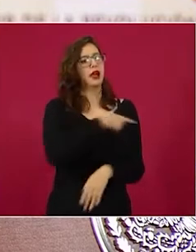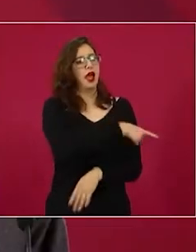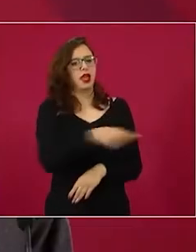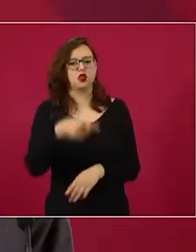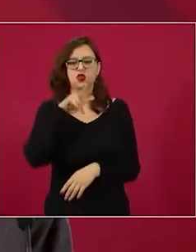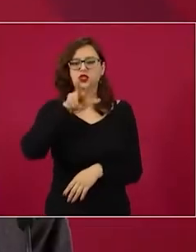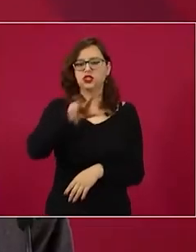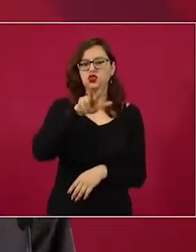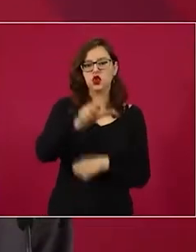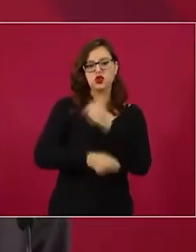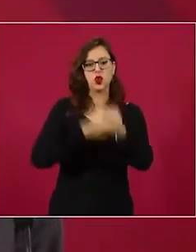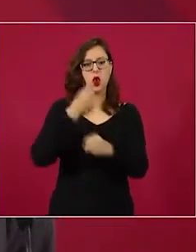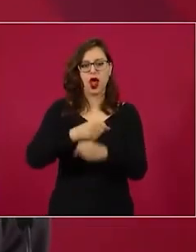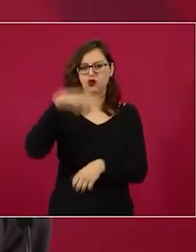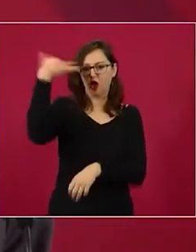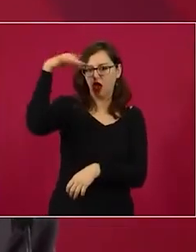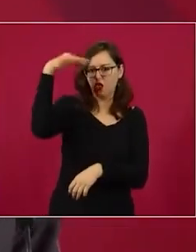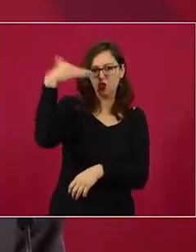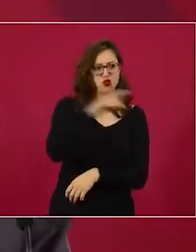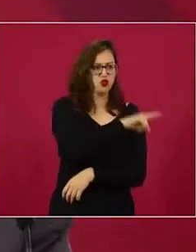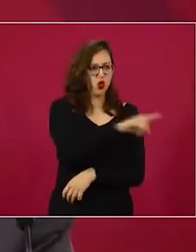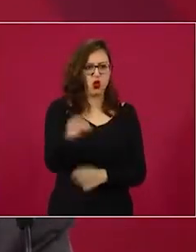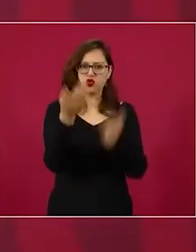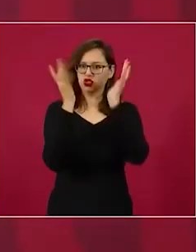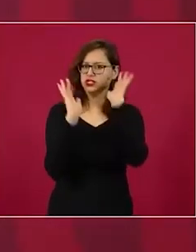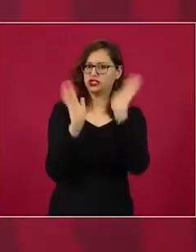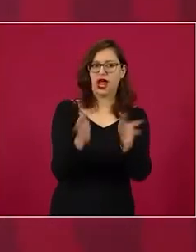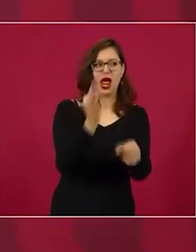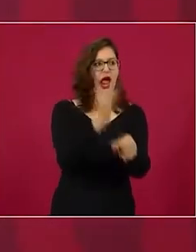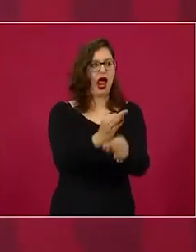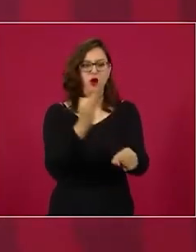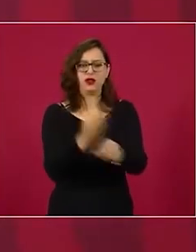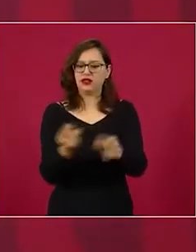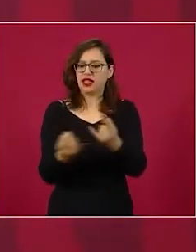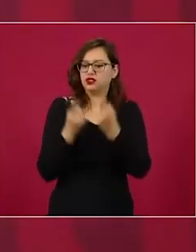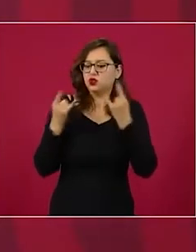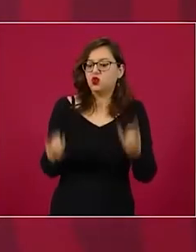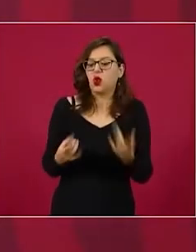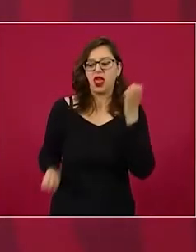entender que estamos viviendo un momento estelar.